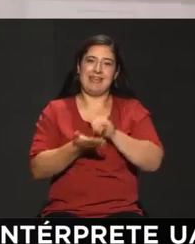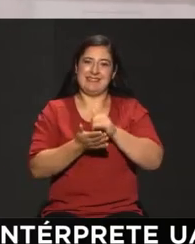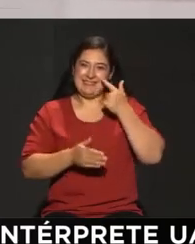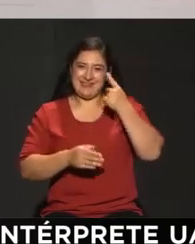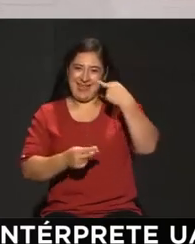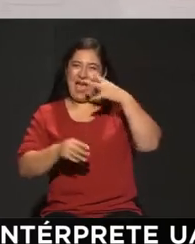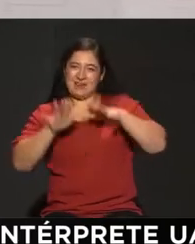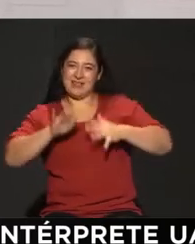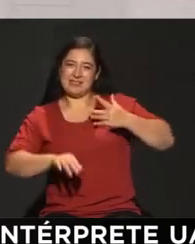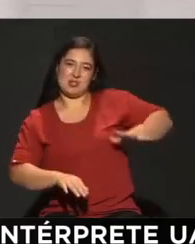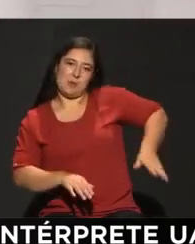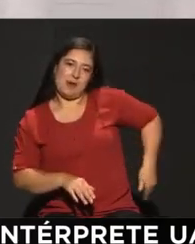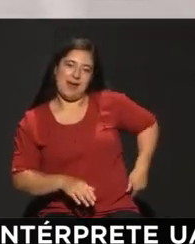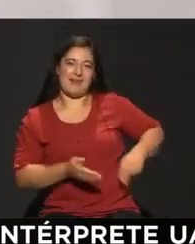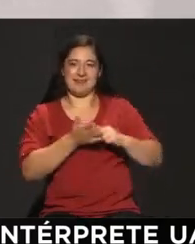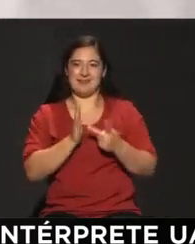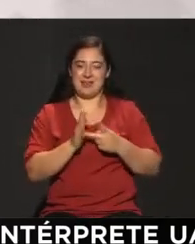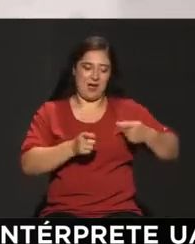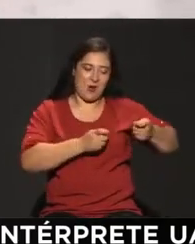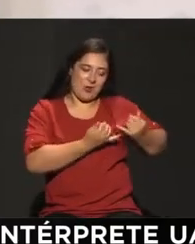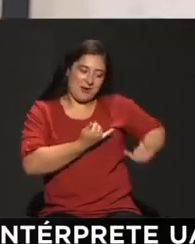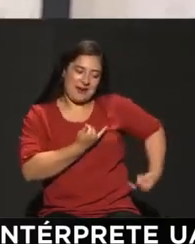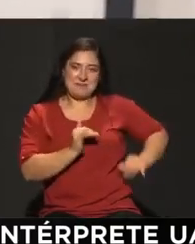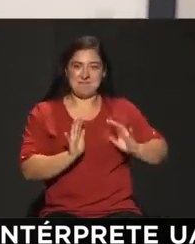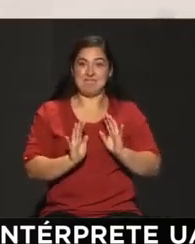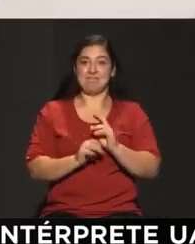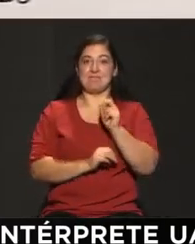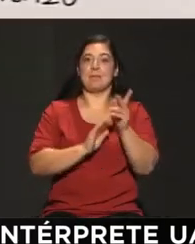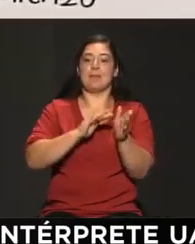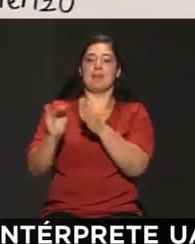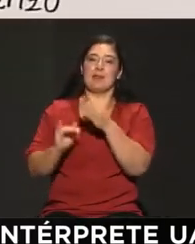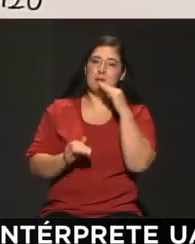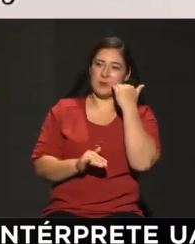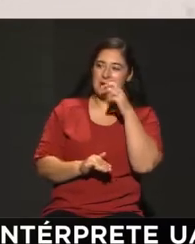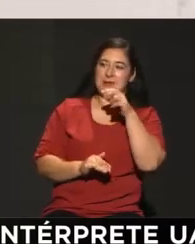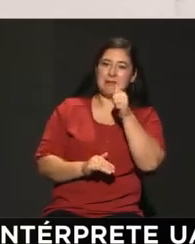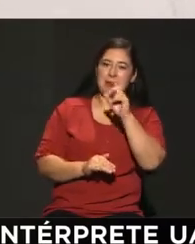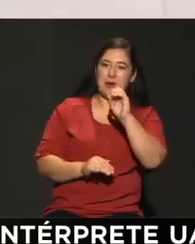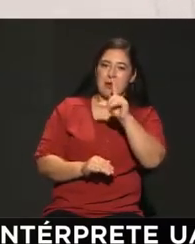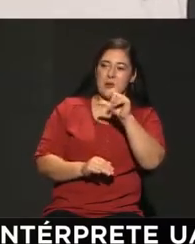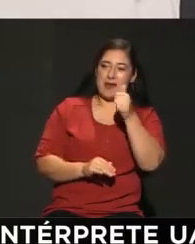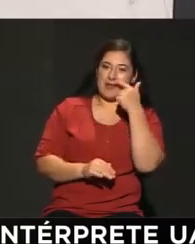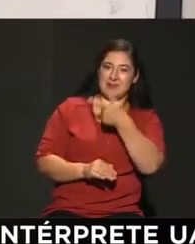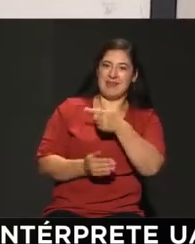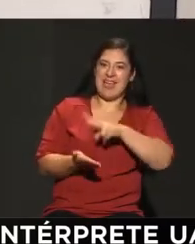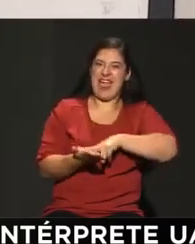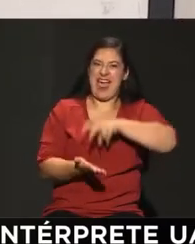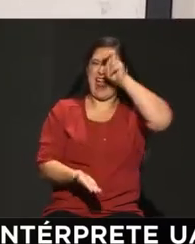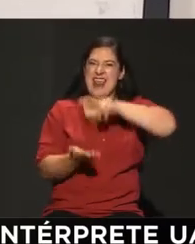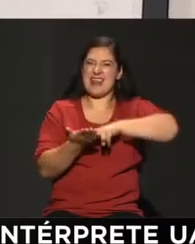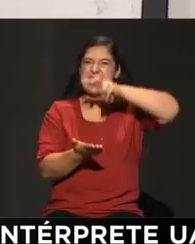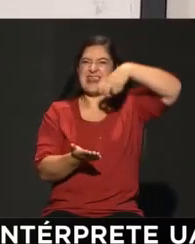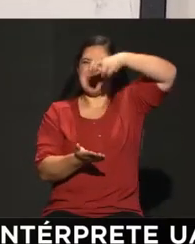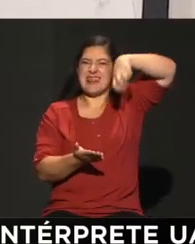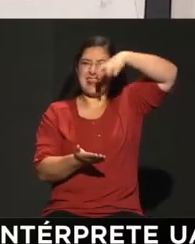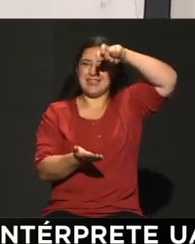acá, que de pronto el movimiento lo controlamos. Bueno, vamos a empezar con algo que Pau hace perfectamente. La van a ver en cámara, saltando, dando tres